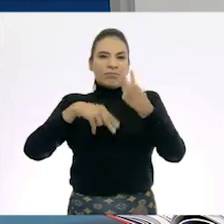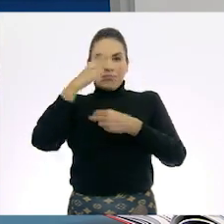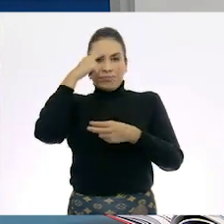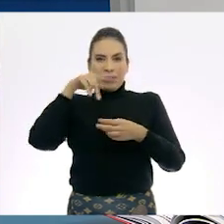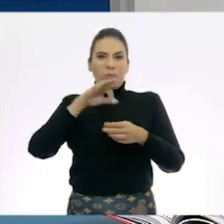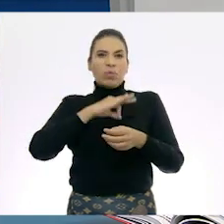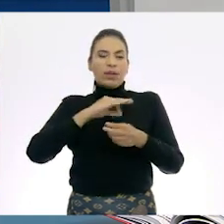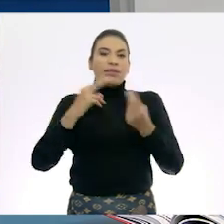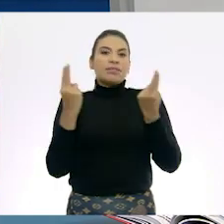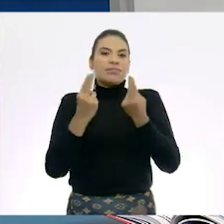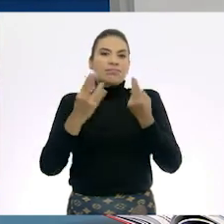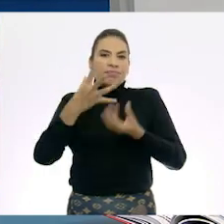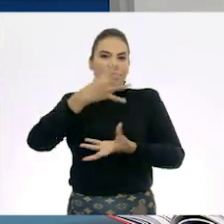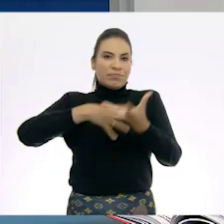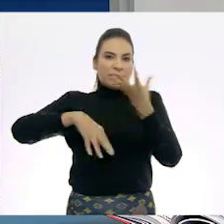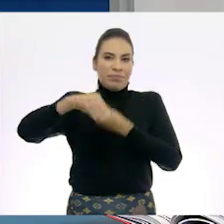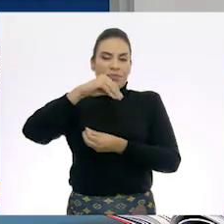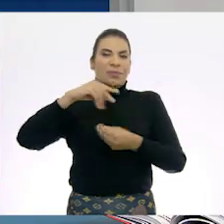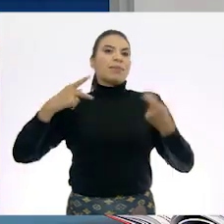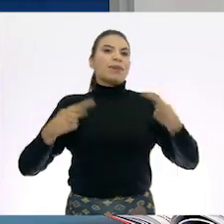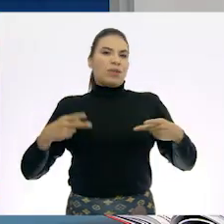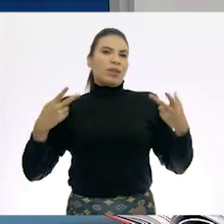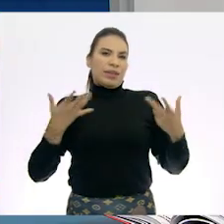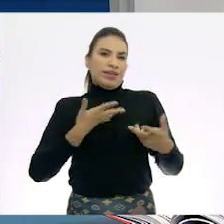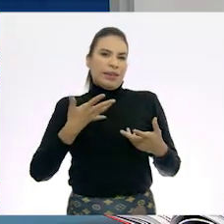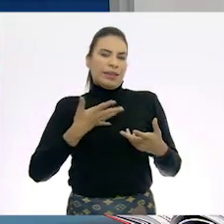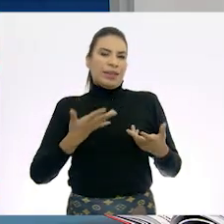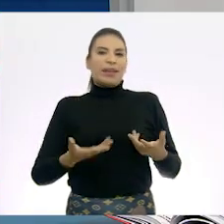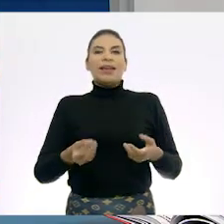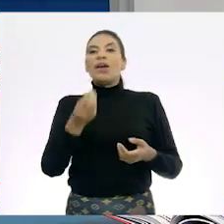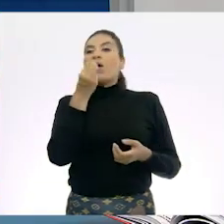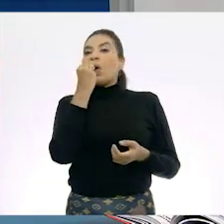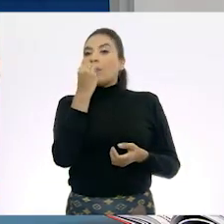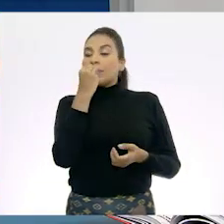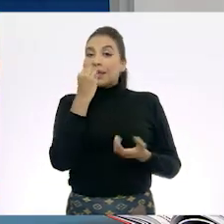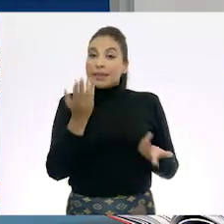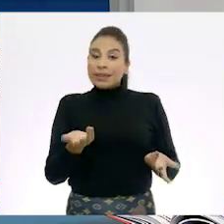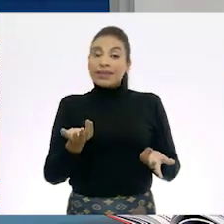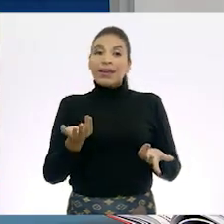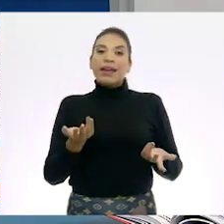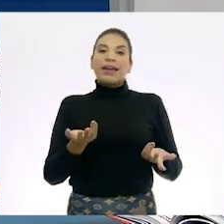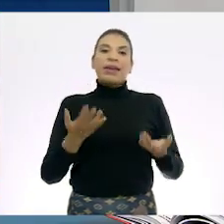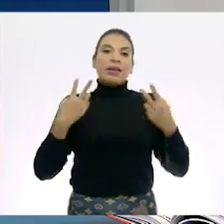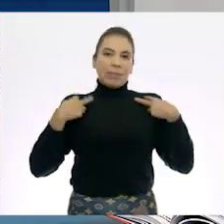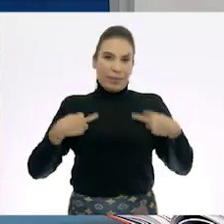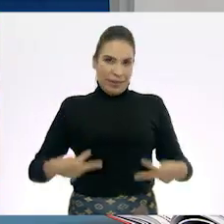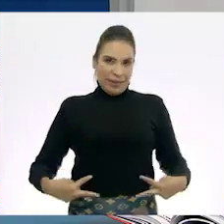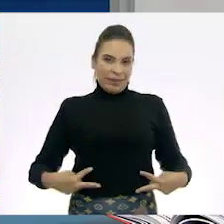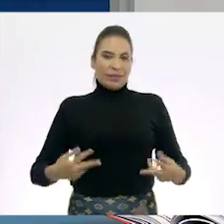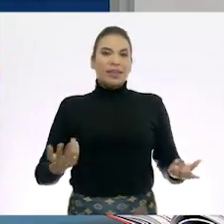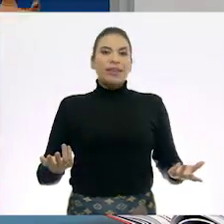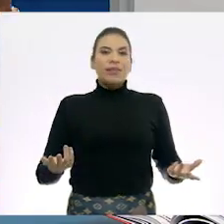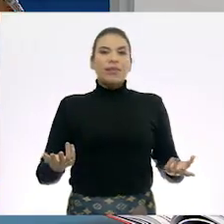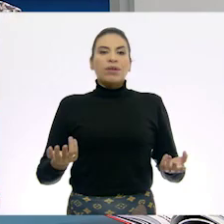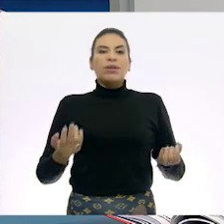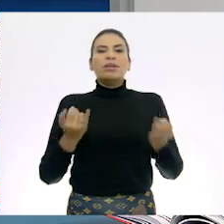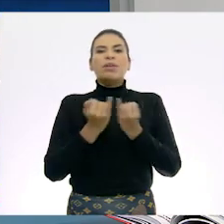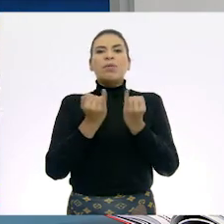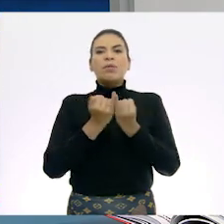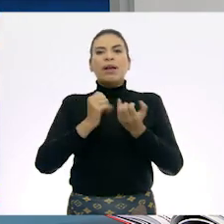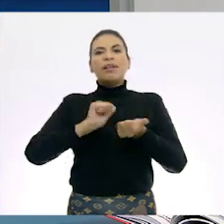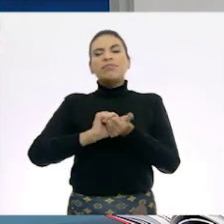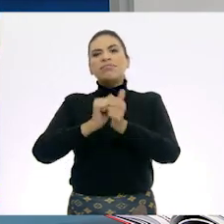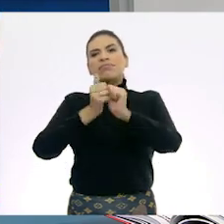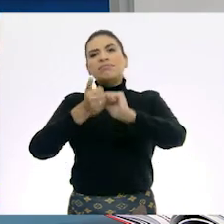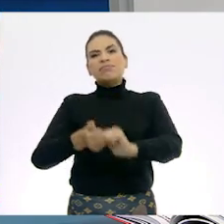satisfacer pues, una necesidad que nosotros tengamos, por ejemplo, la de comida, la de vestido. Y también se van a